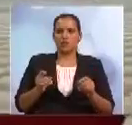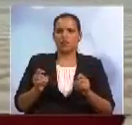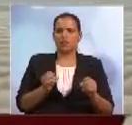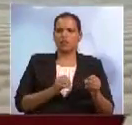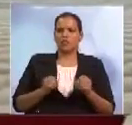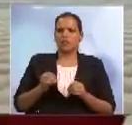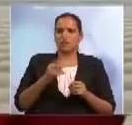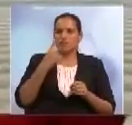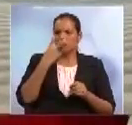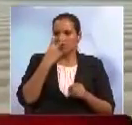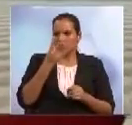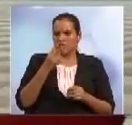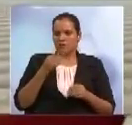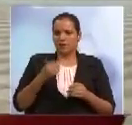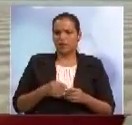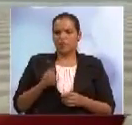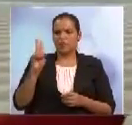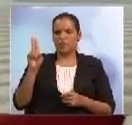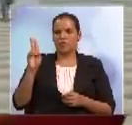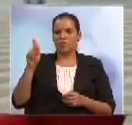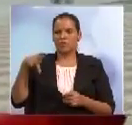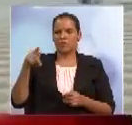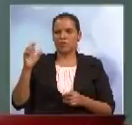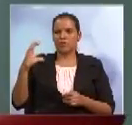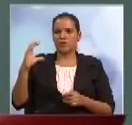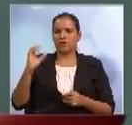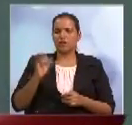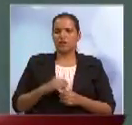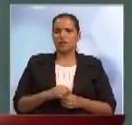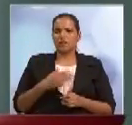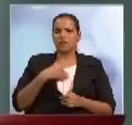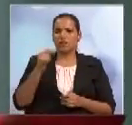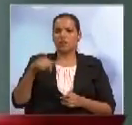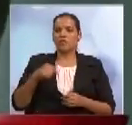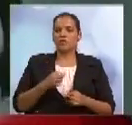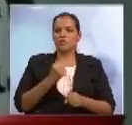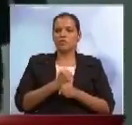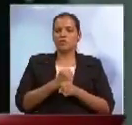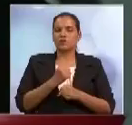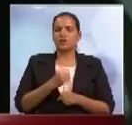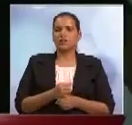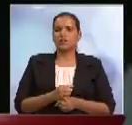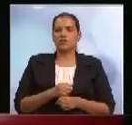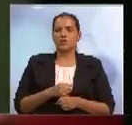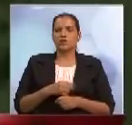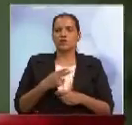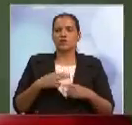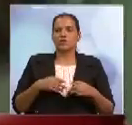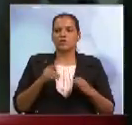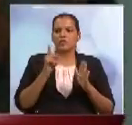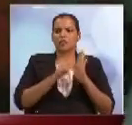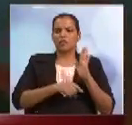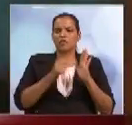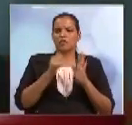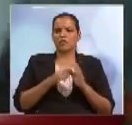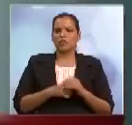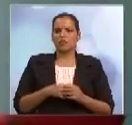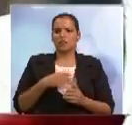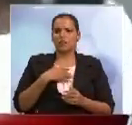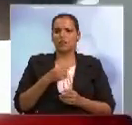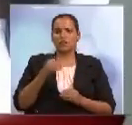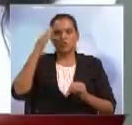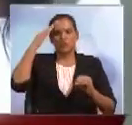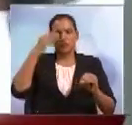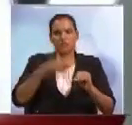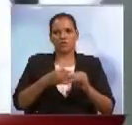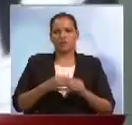vigilancia comunitaria upc en estas instalaciones trabajarán permanentemente las operadoras de justicia esto con la